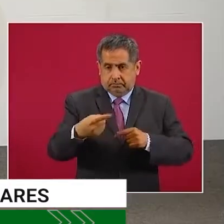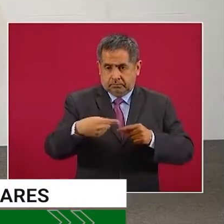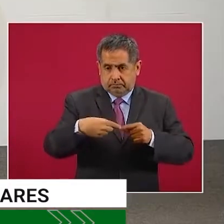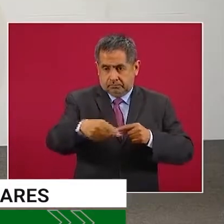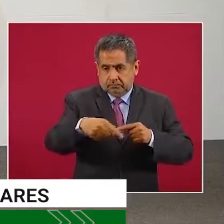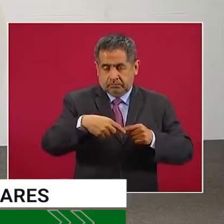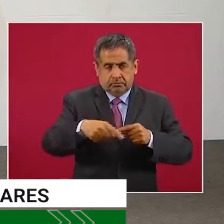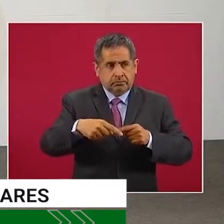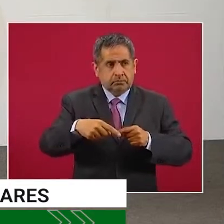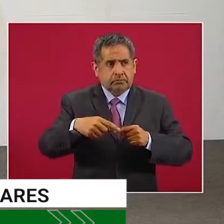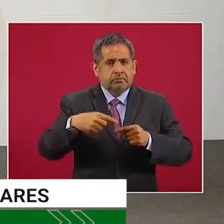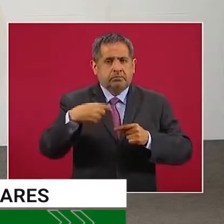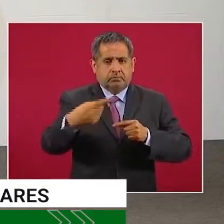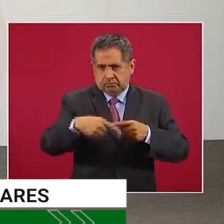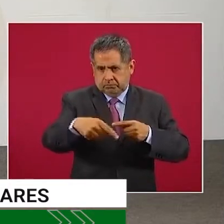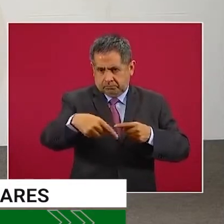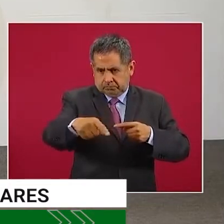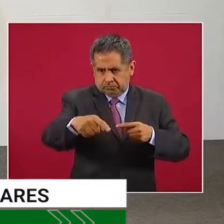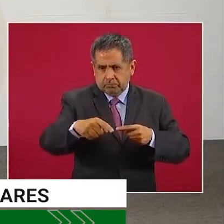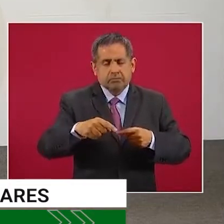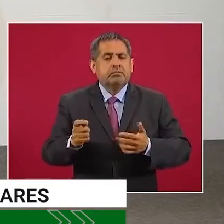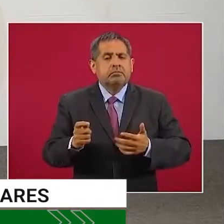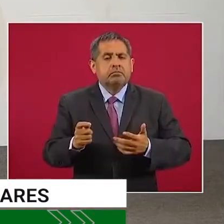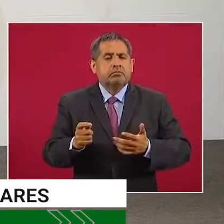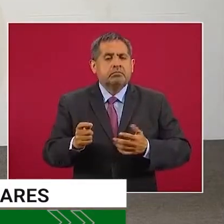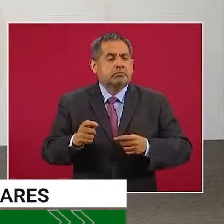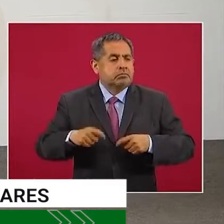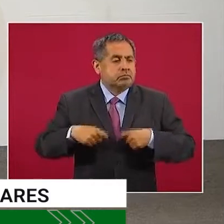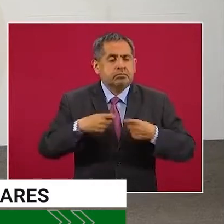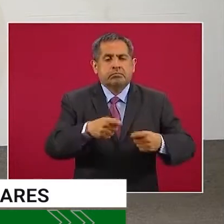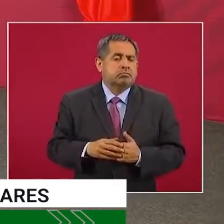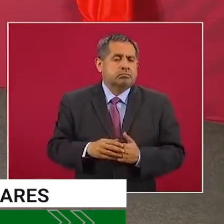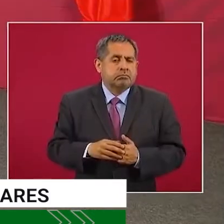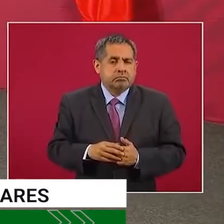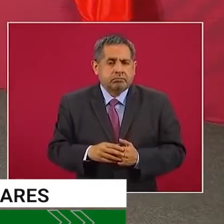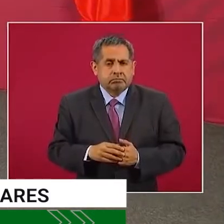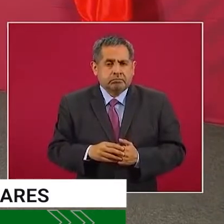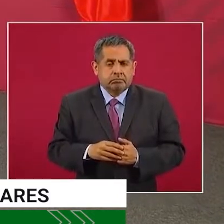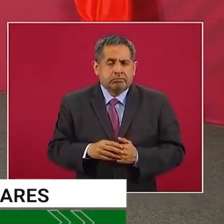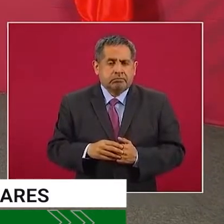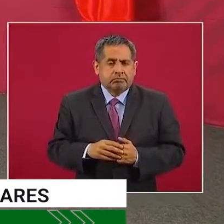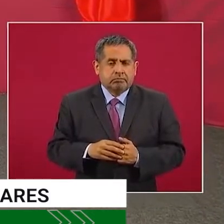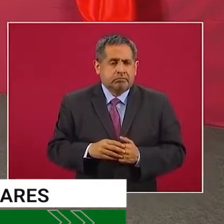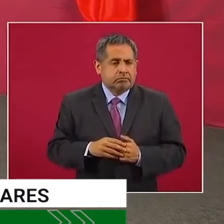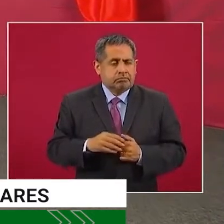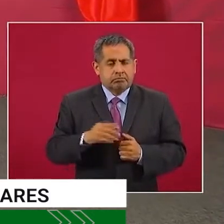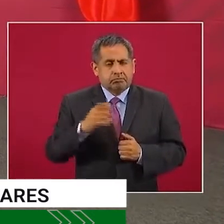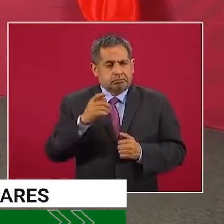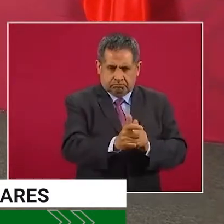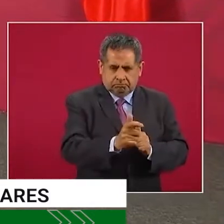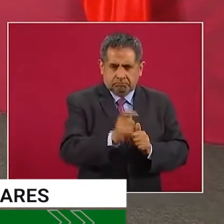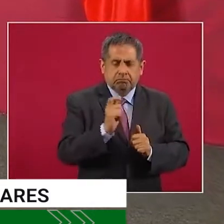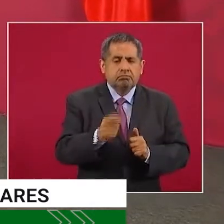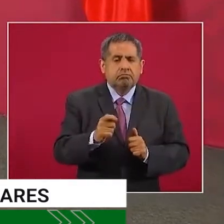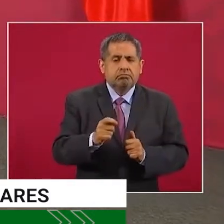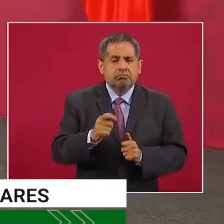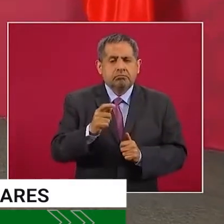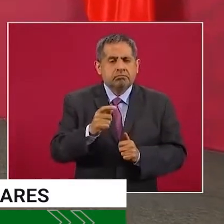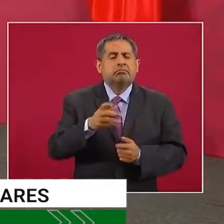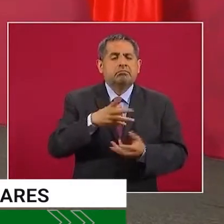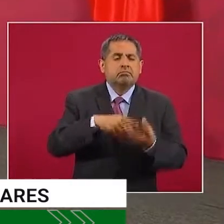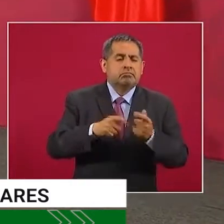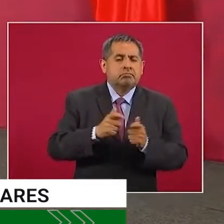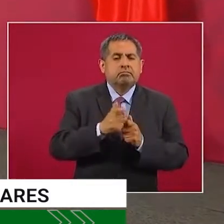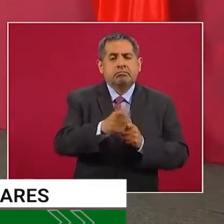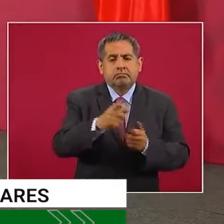viene y en la próxima vamos a entregar las indemnizaciones por reparación del